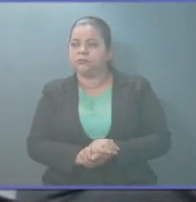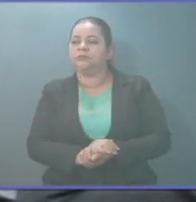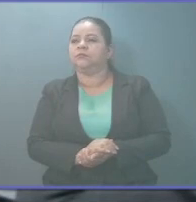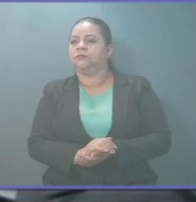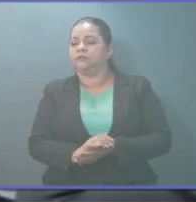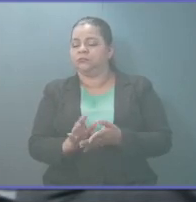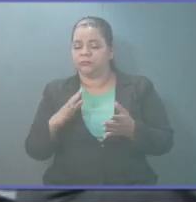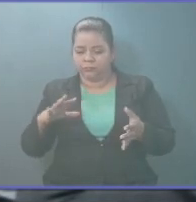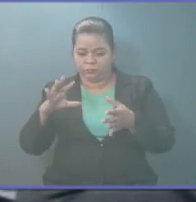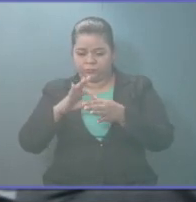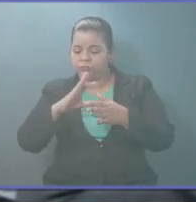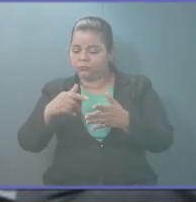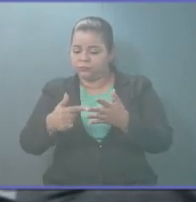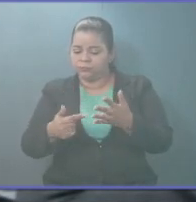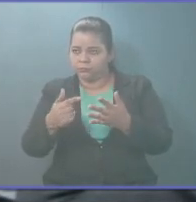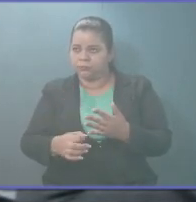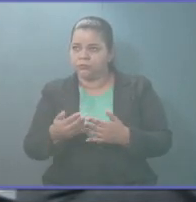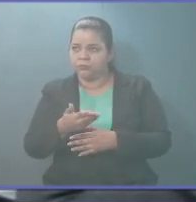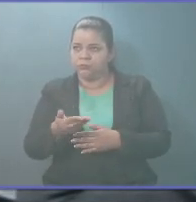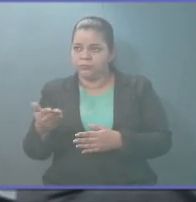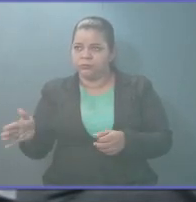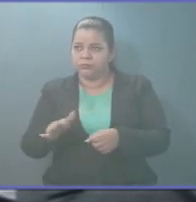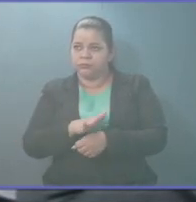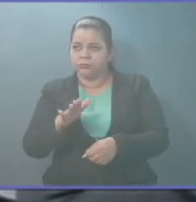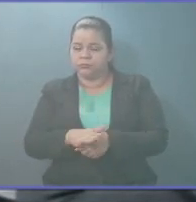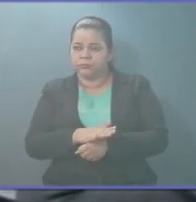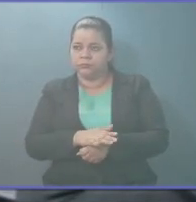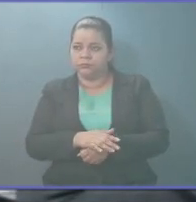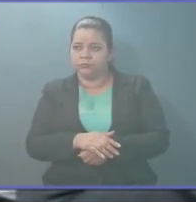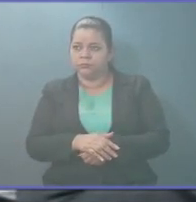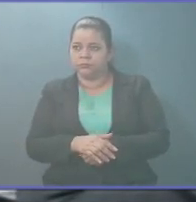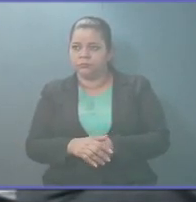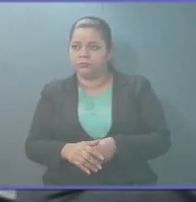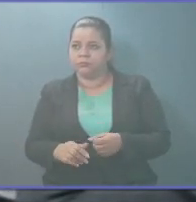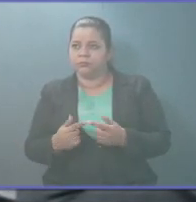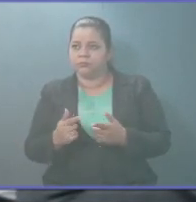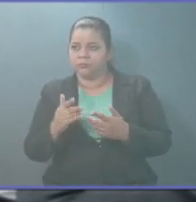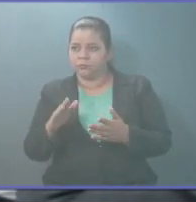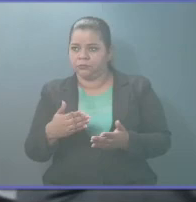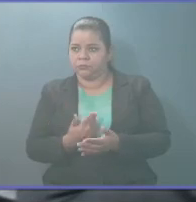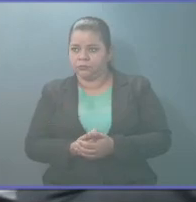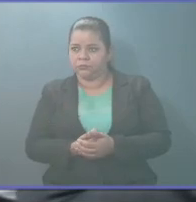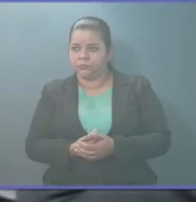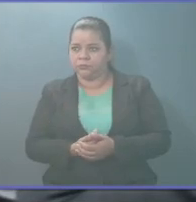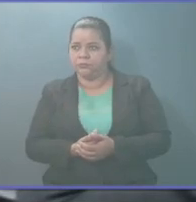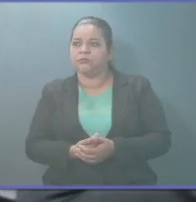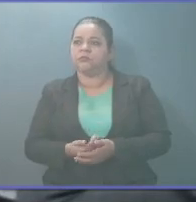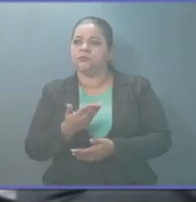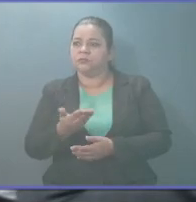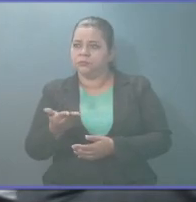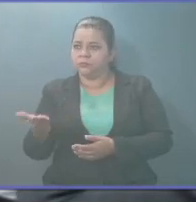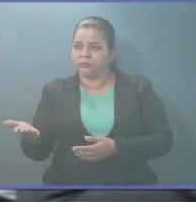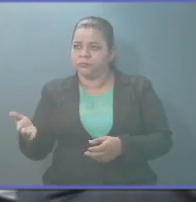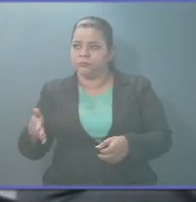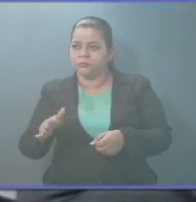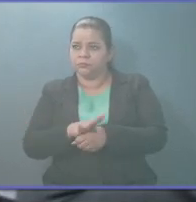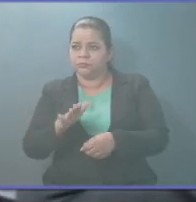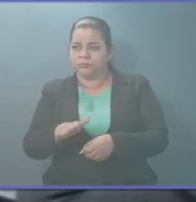95 darle herramientas, pero siempre lo dejamos corto, porque hay acciones que no